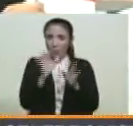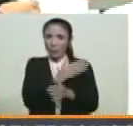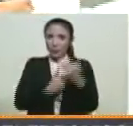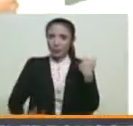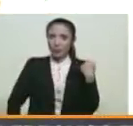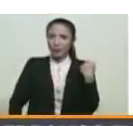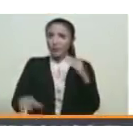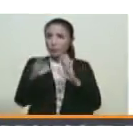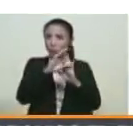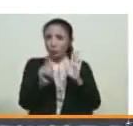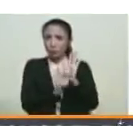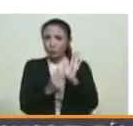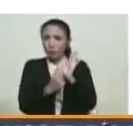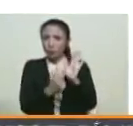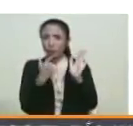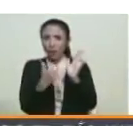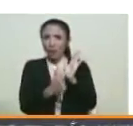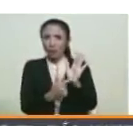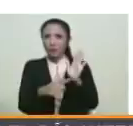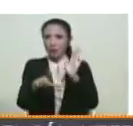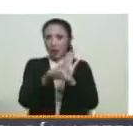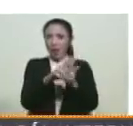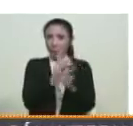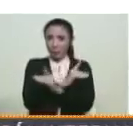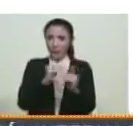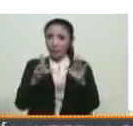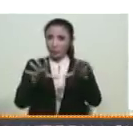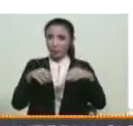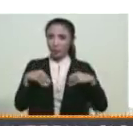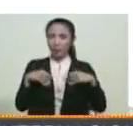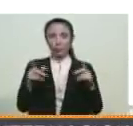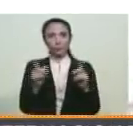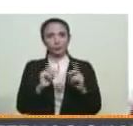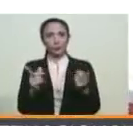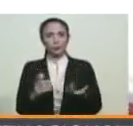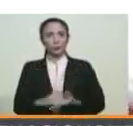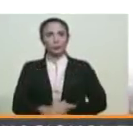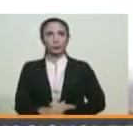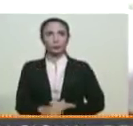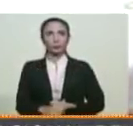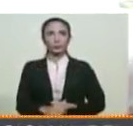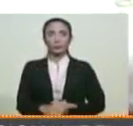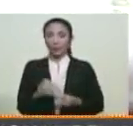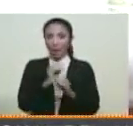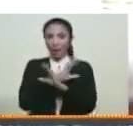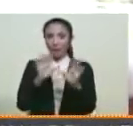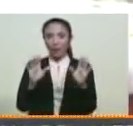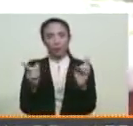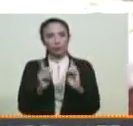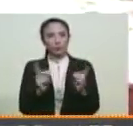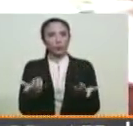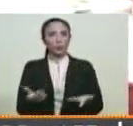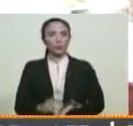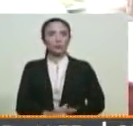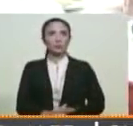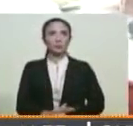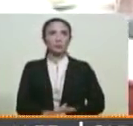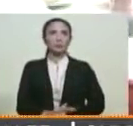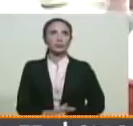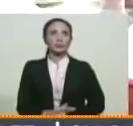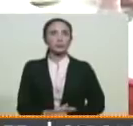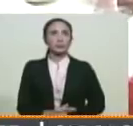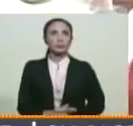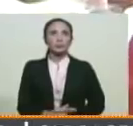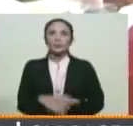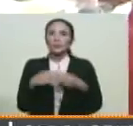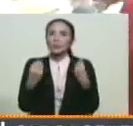es constitucional, democrático, legítimo, aceptable? ¿Es? No lo es. ¿Cómo